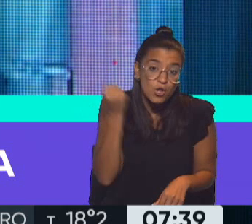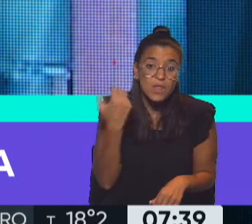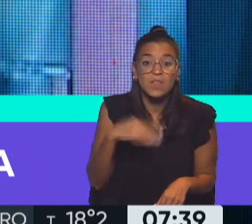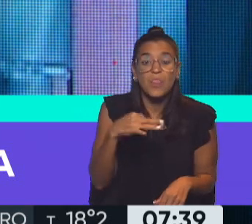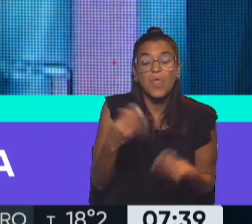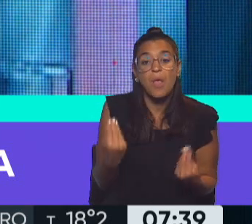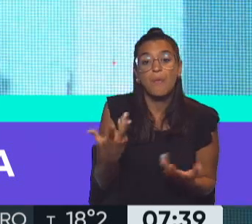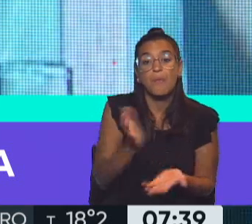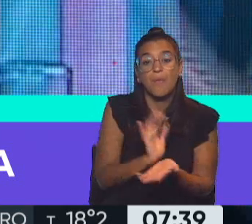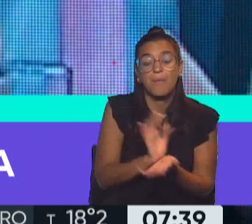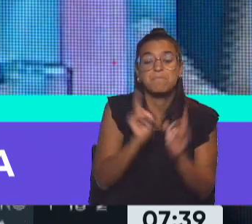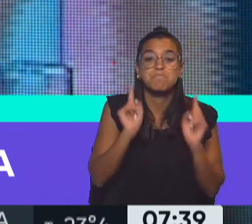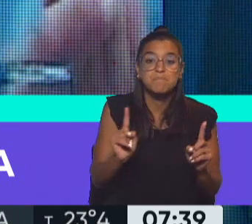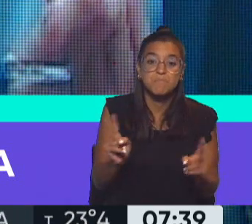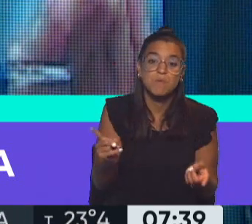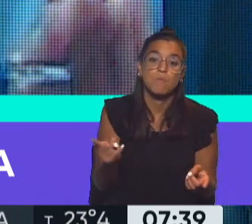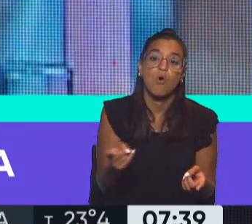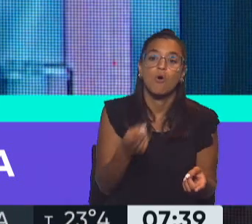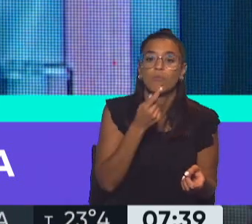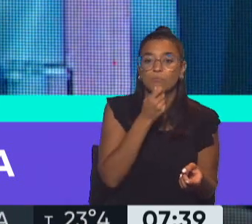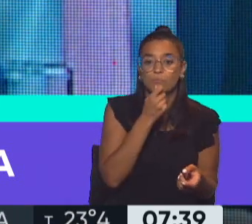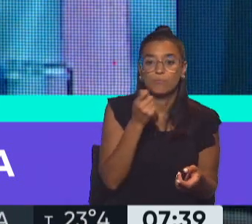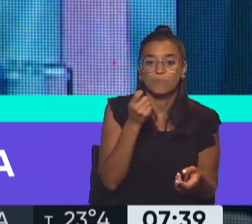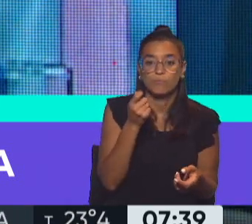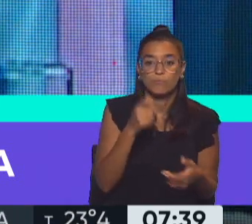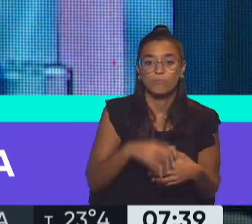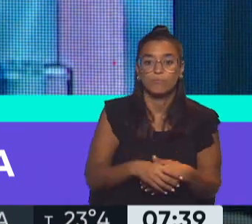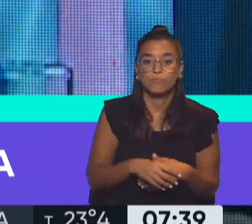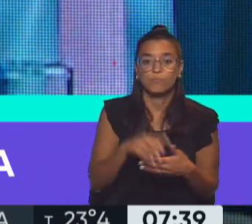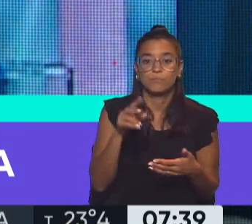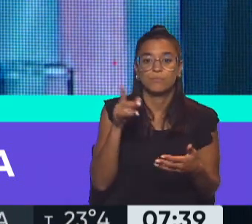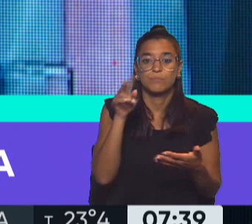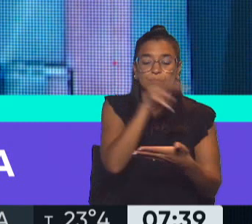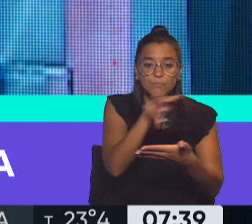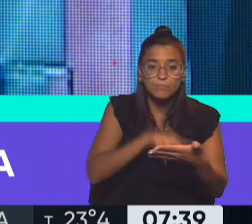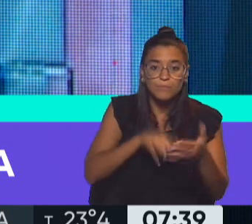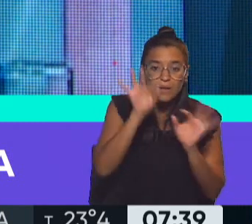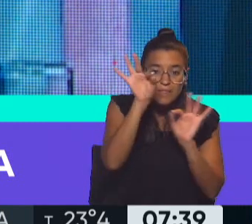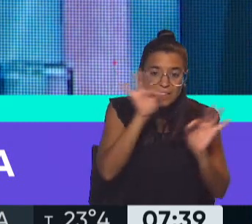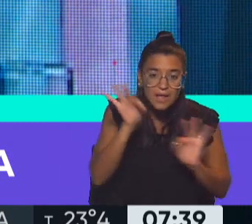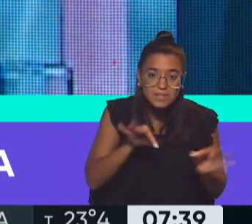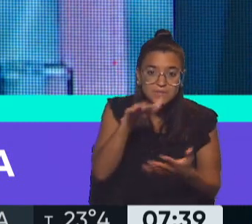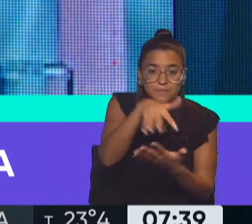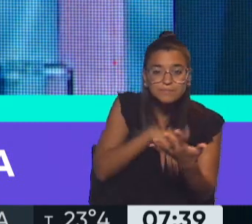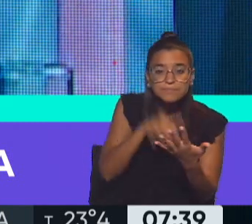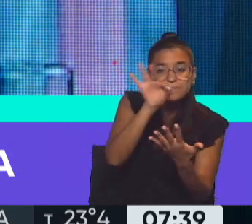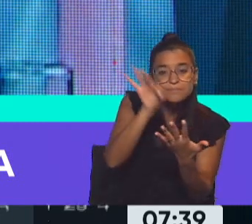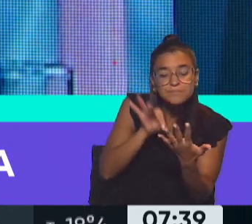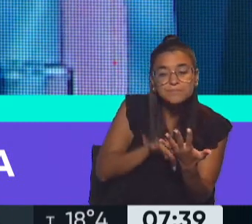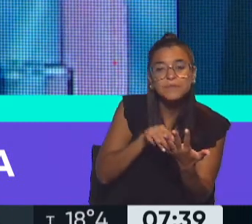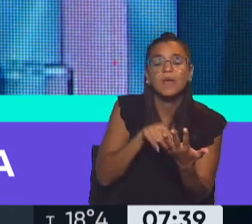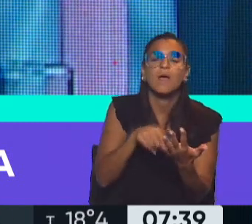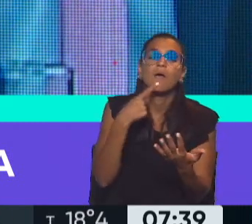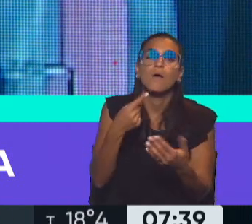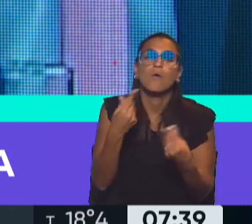que generarse cuando leyamos los detalles del acuerdo va a ser cómo no hacemos que esa inflación se acelere